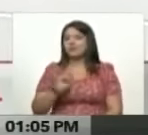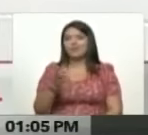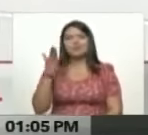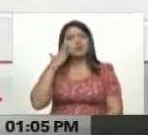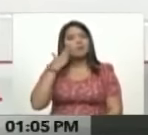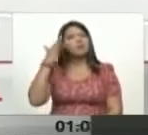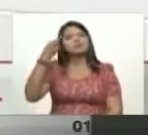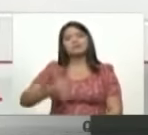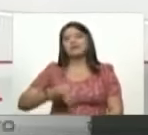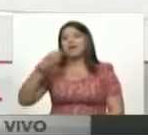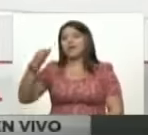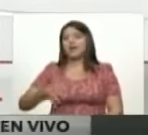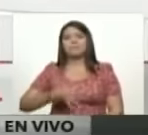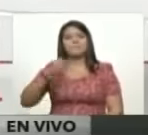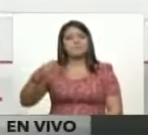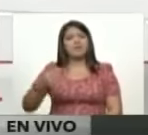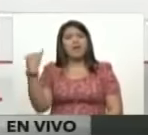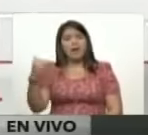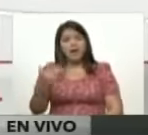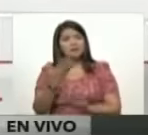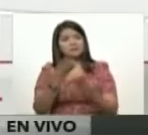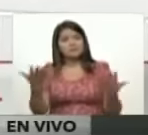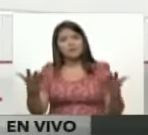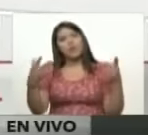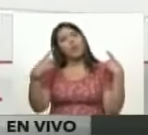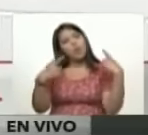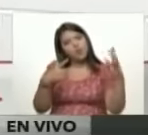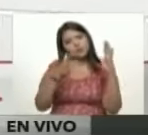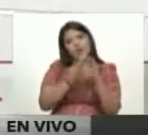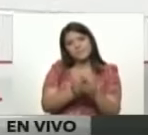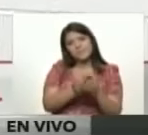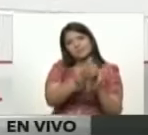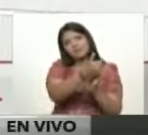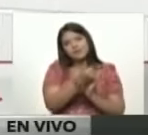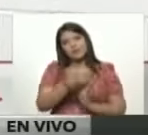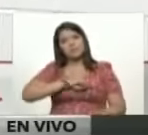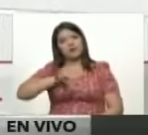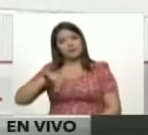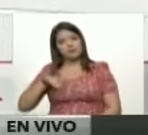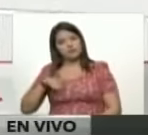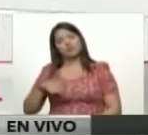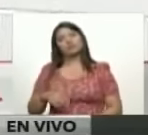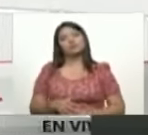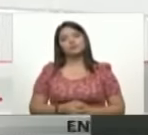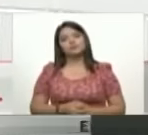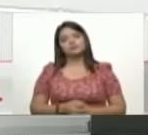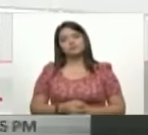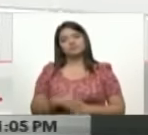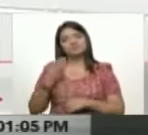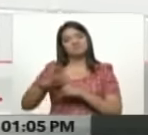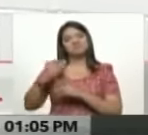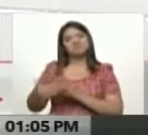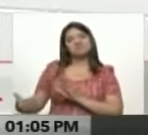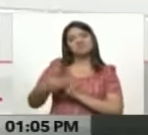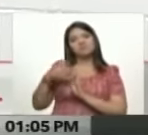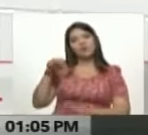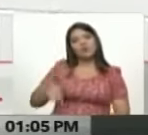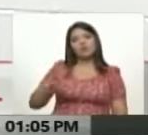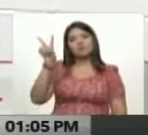Siempre encontramos una mano amiga tendida hacia nosotros en los ataques contra